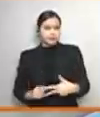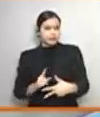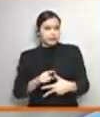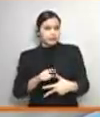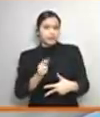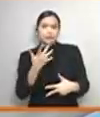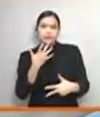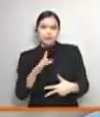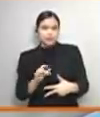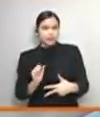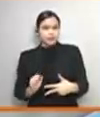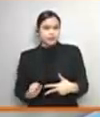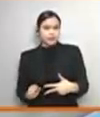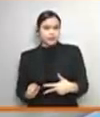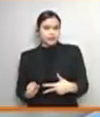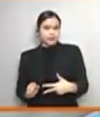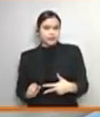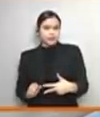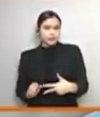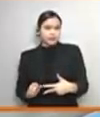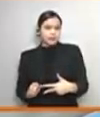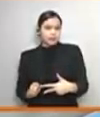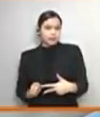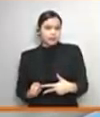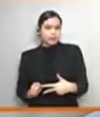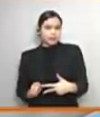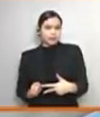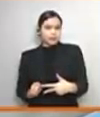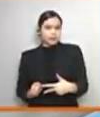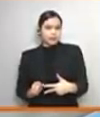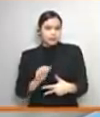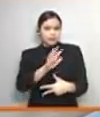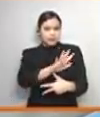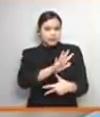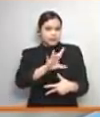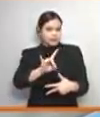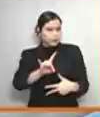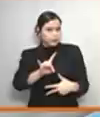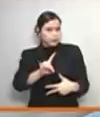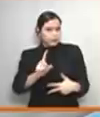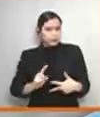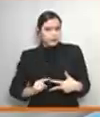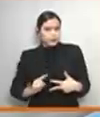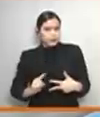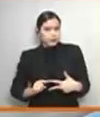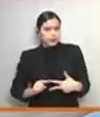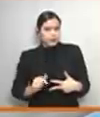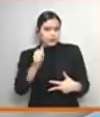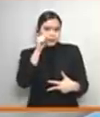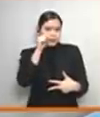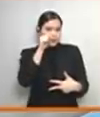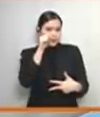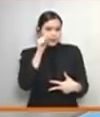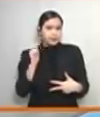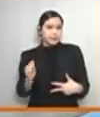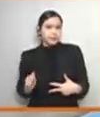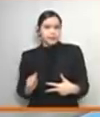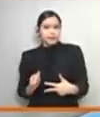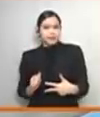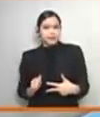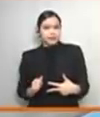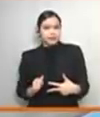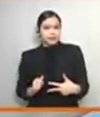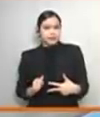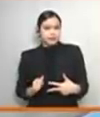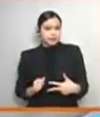suerte. Y este es el 58. Segundo número ganador, atentos. Y